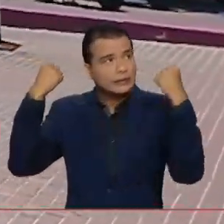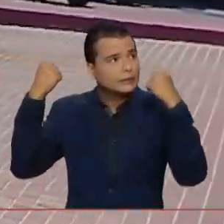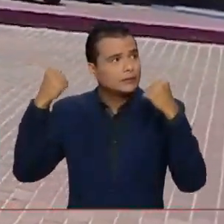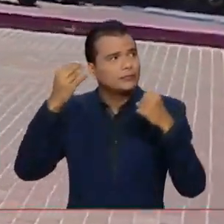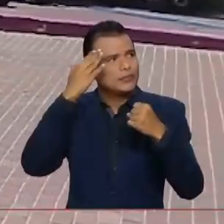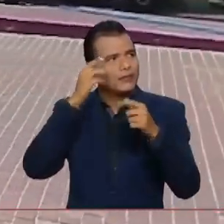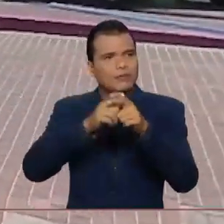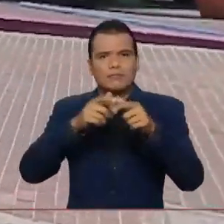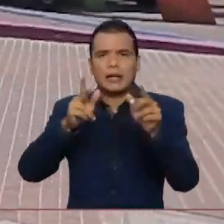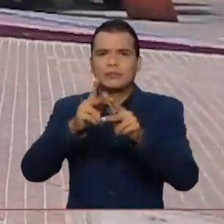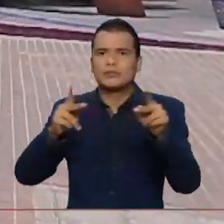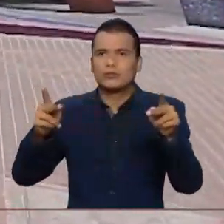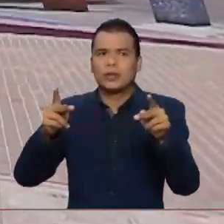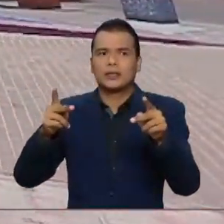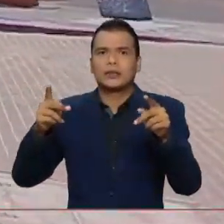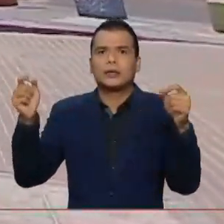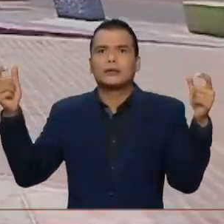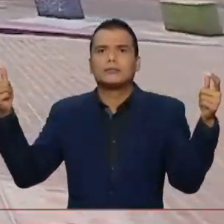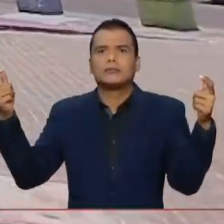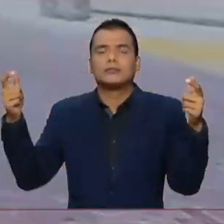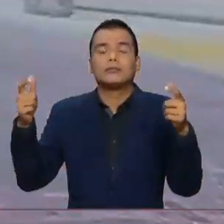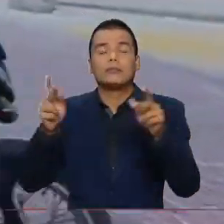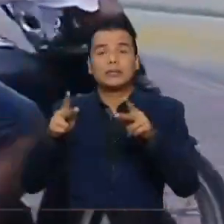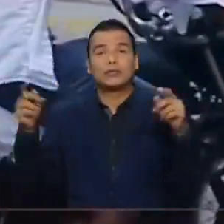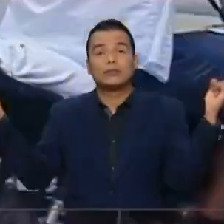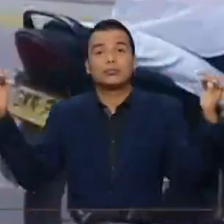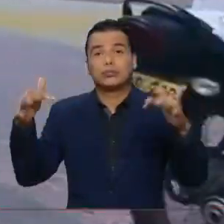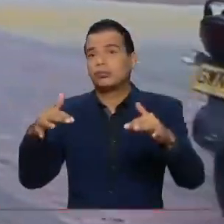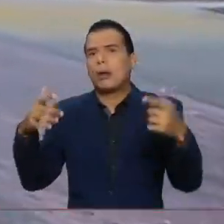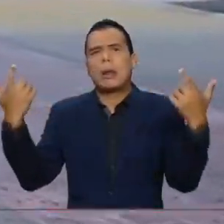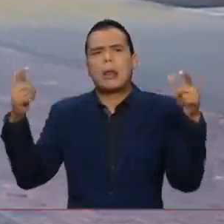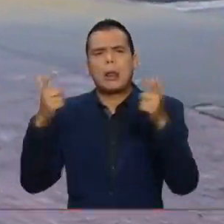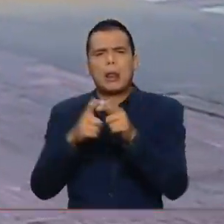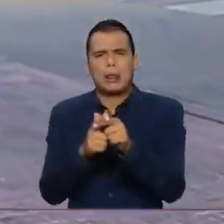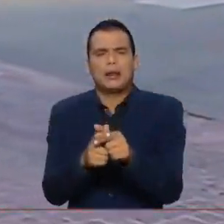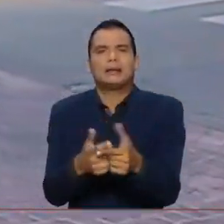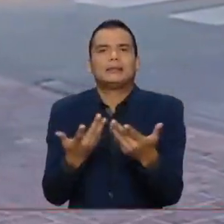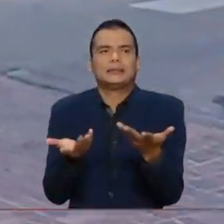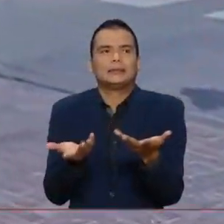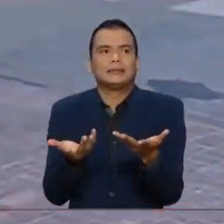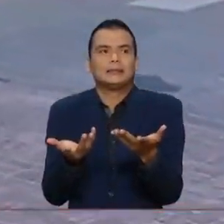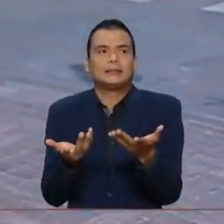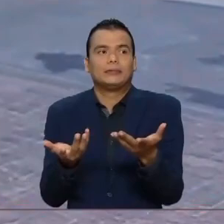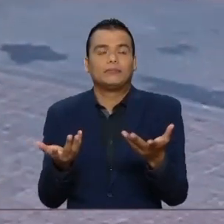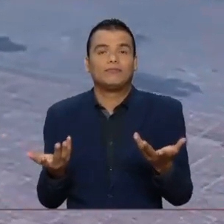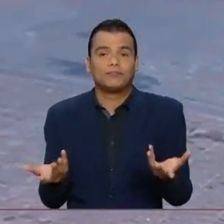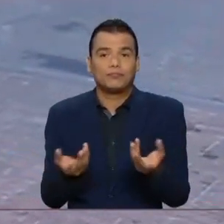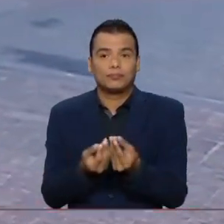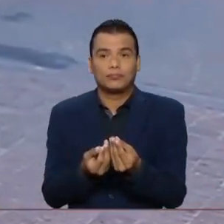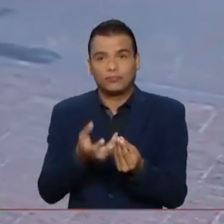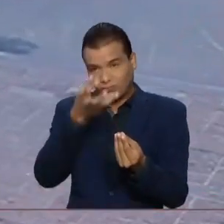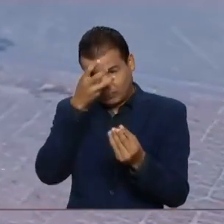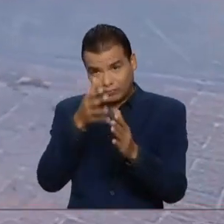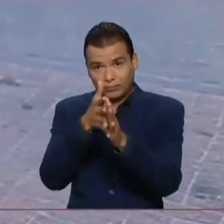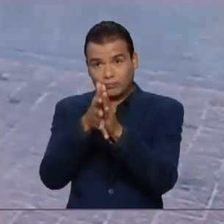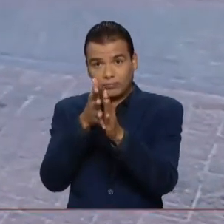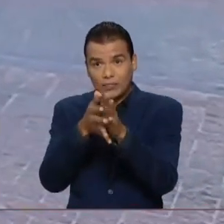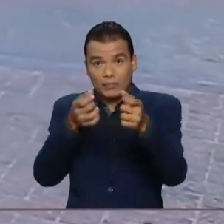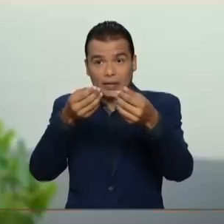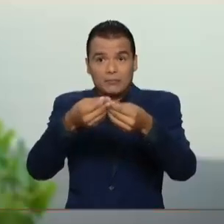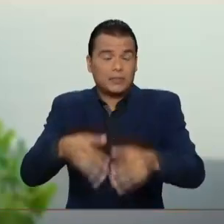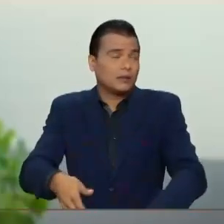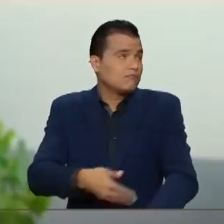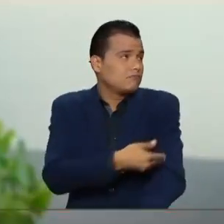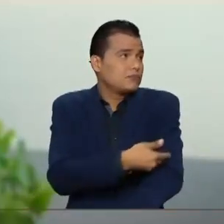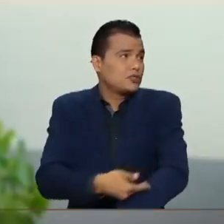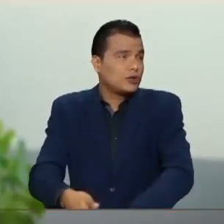visitantes a las islas. Por un lado han tenido que prescindir contratos laborales y de otro lado expresan que las pérdidas han sido gigantescas. Todo